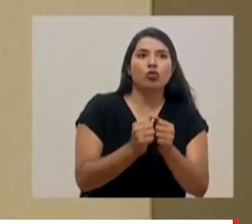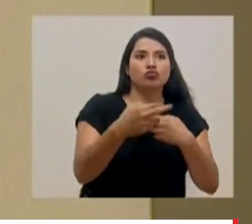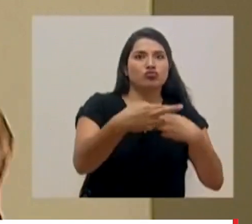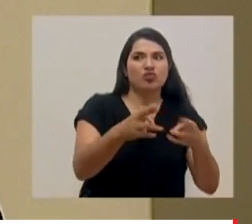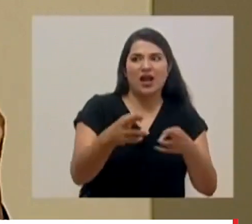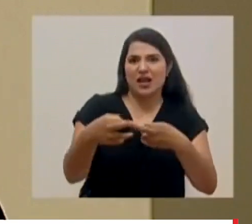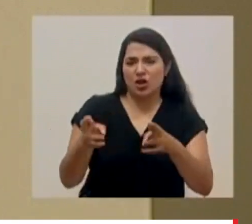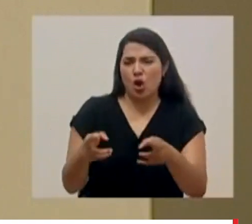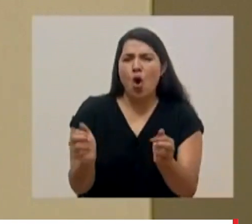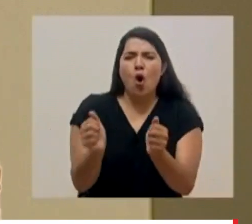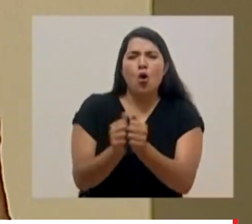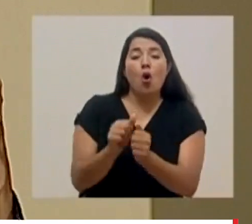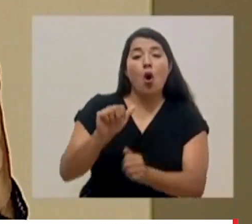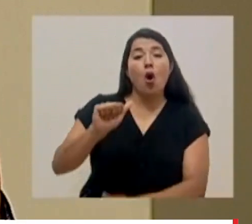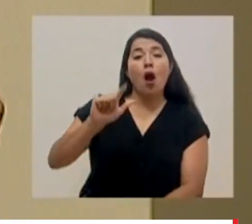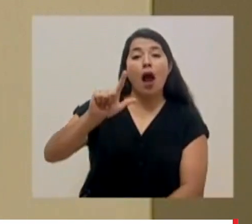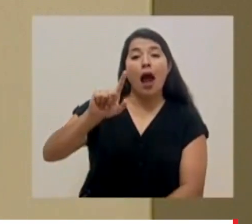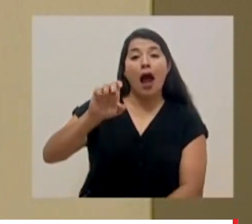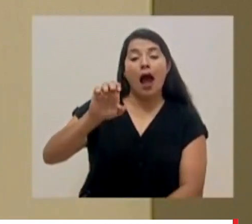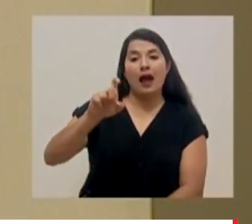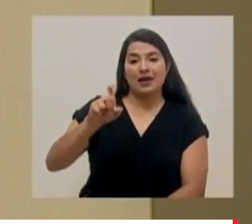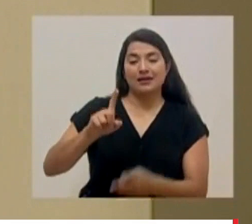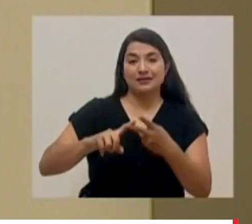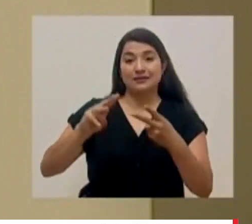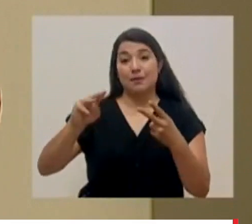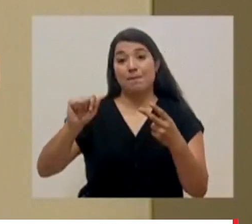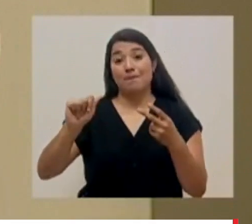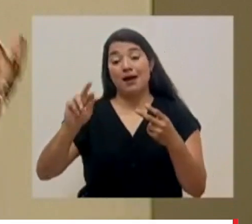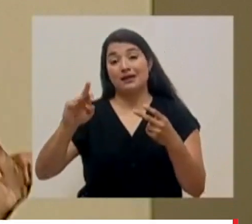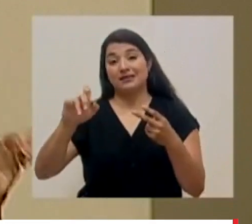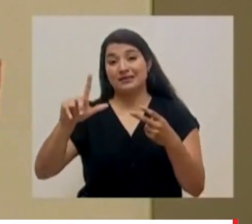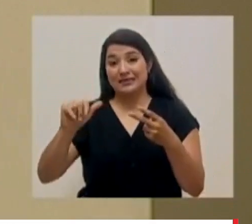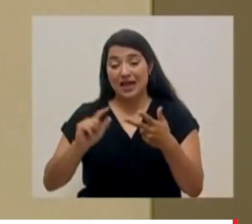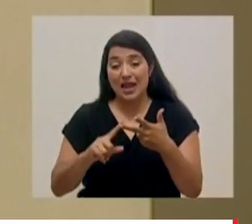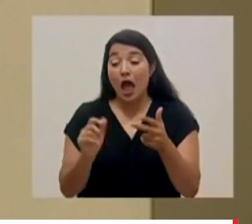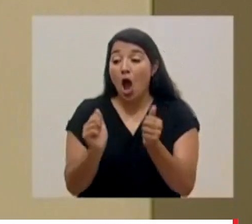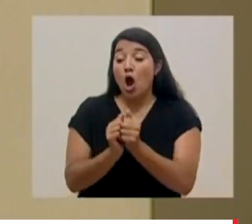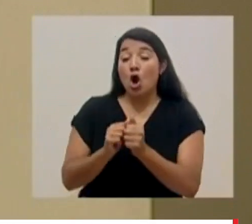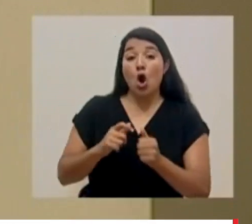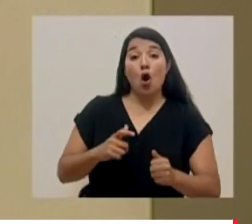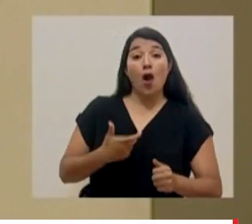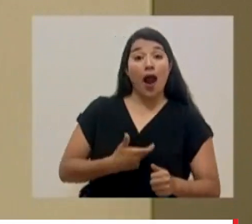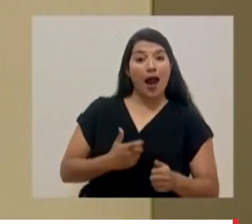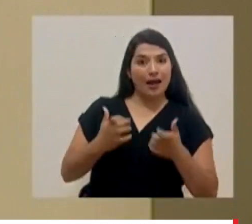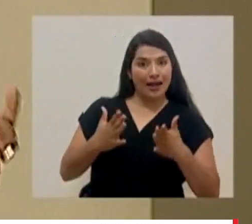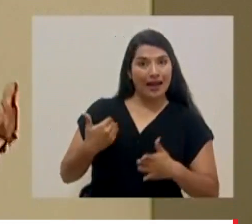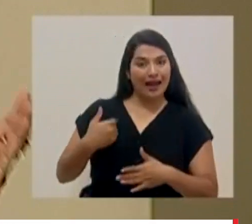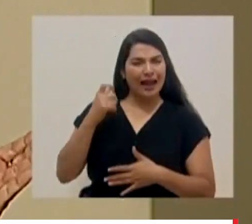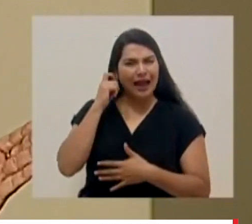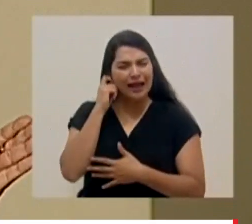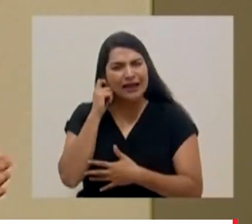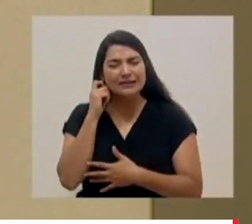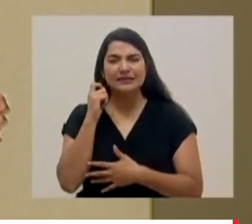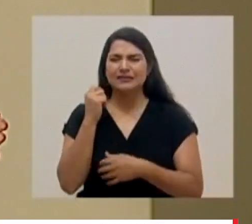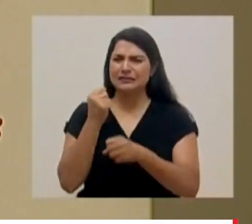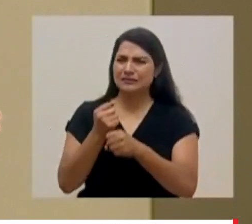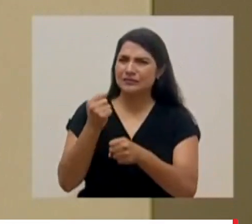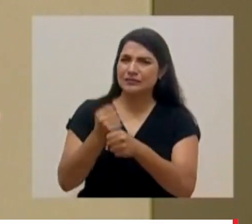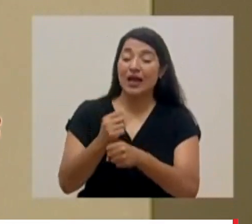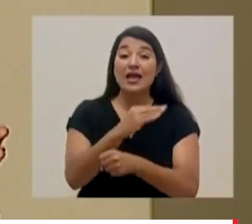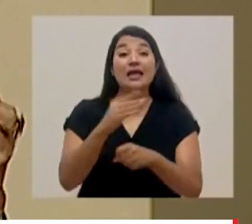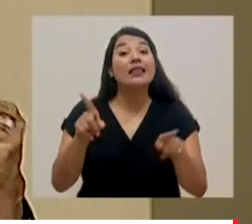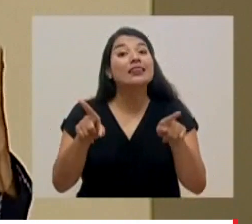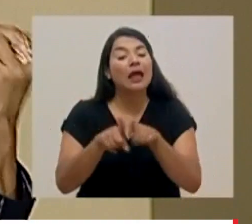doña Marcela hemos trabajado con los señores y señoras alcaldes y alcaldesas. Y además se nos